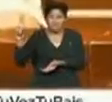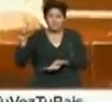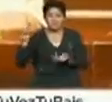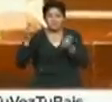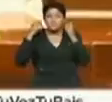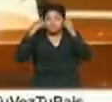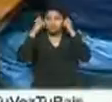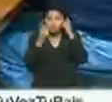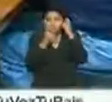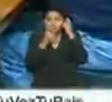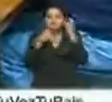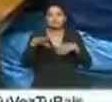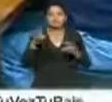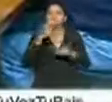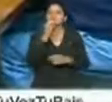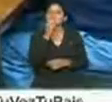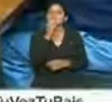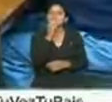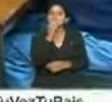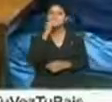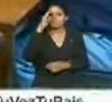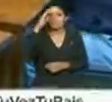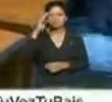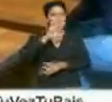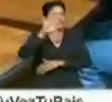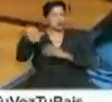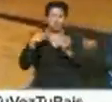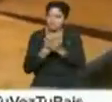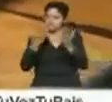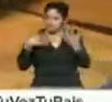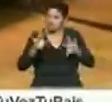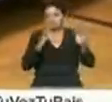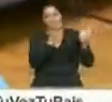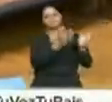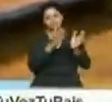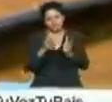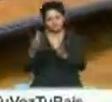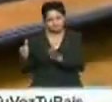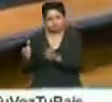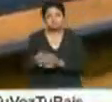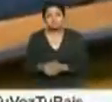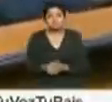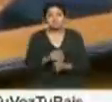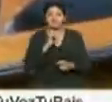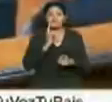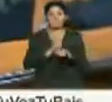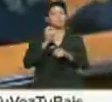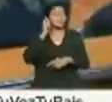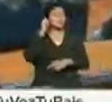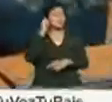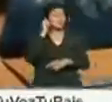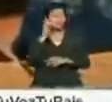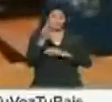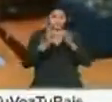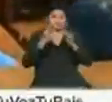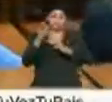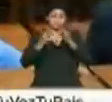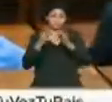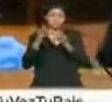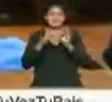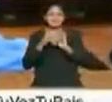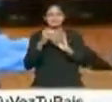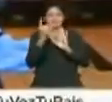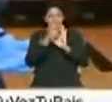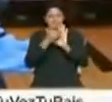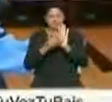emergencias, de tránsito, entre otros. Evelyn Brunner, administradora general de la Asamblea Nacional, explica los detalles del foro que también se